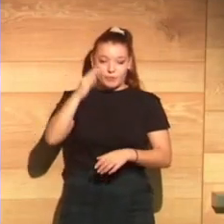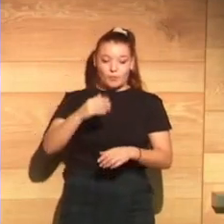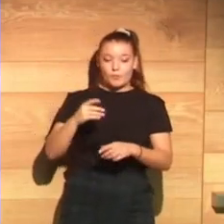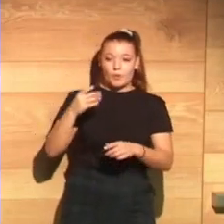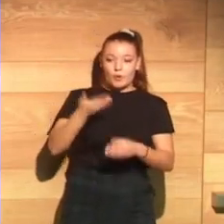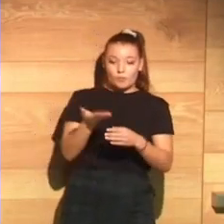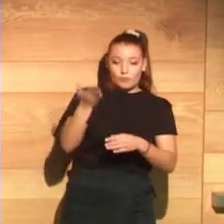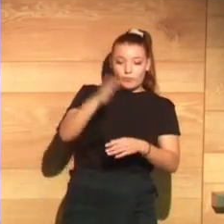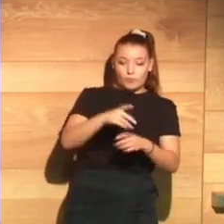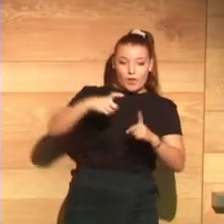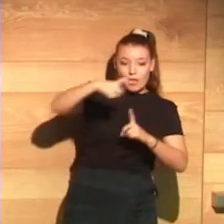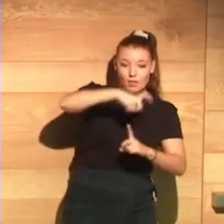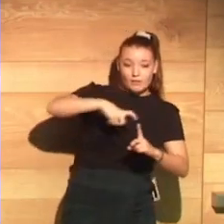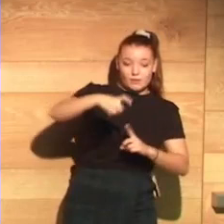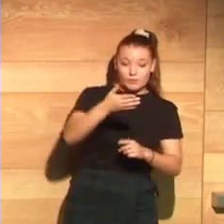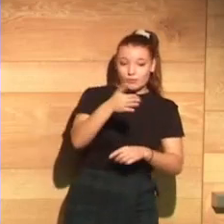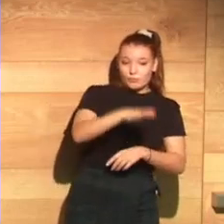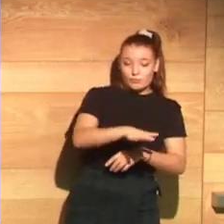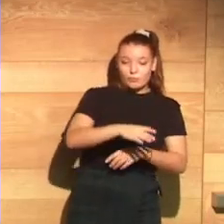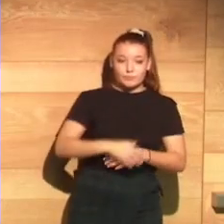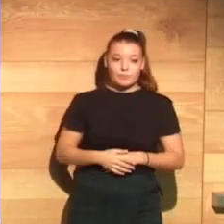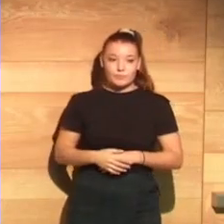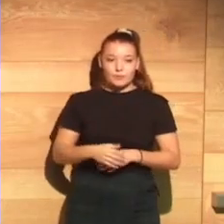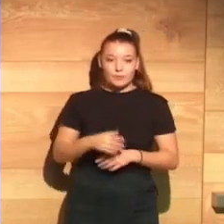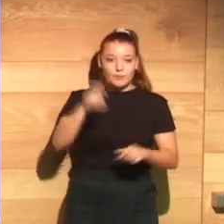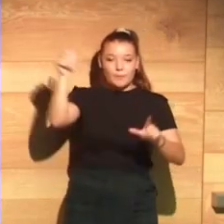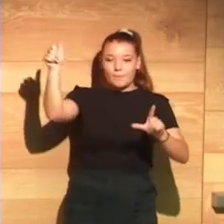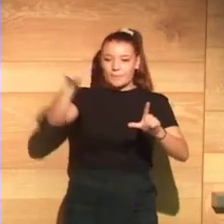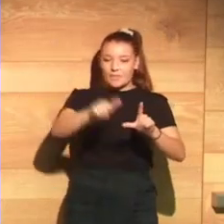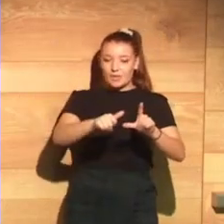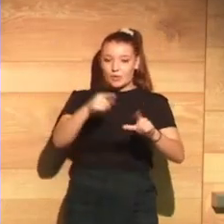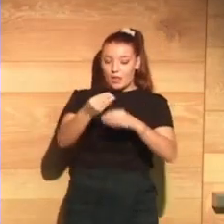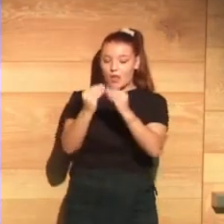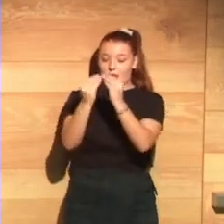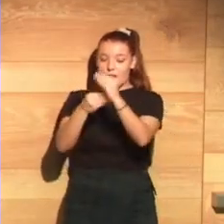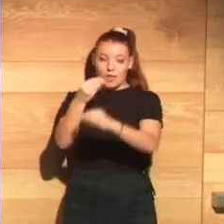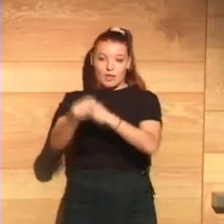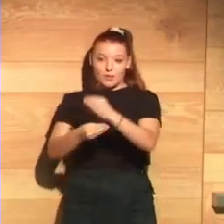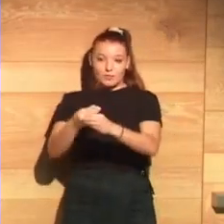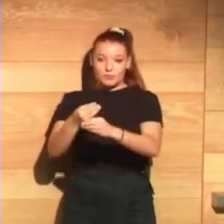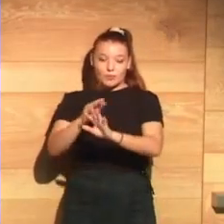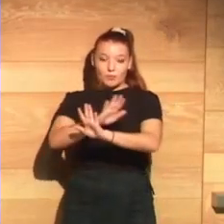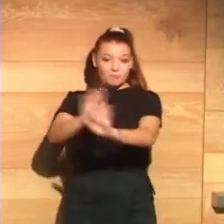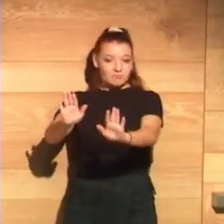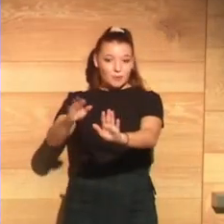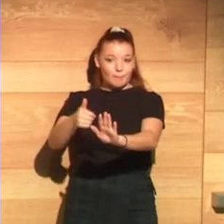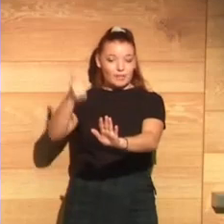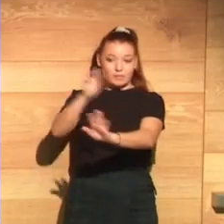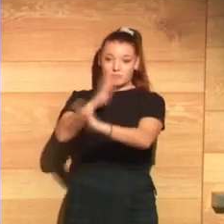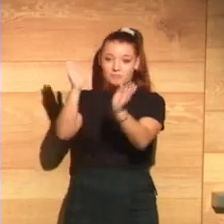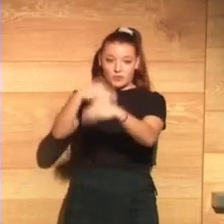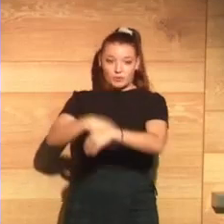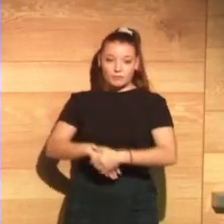su muerte siempre es efectivamente, bueno, el mito, todas las películas que hizo, y no hay nada más. Y a mí me gusta